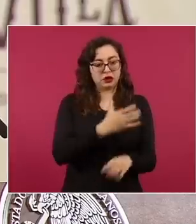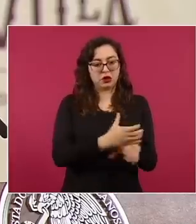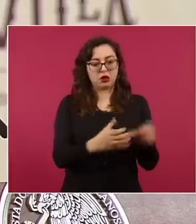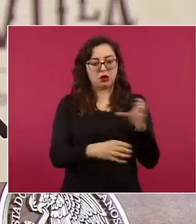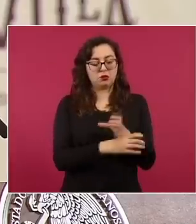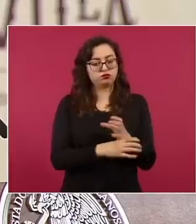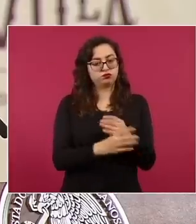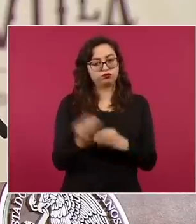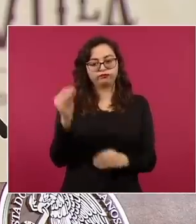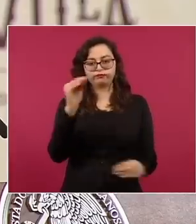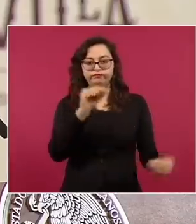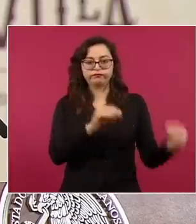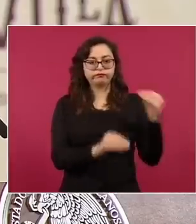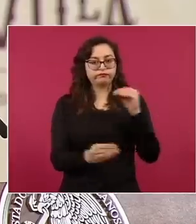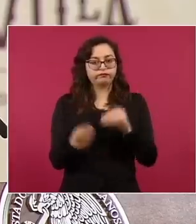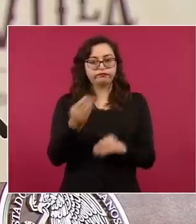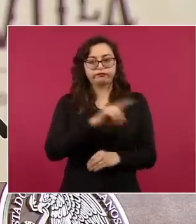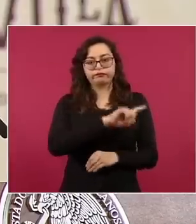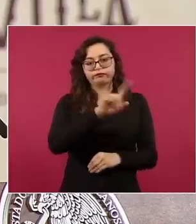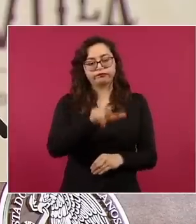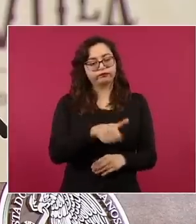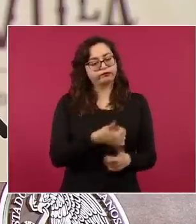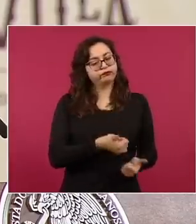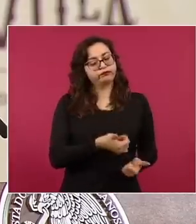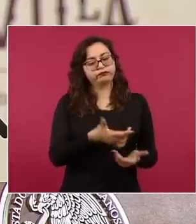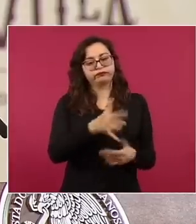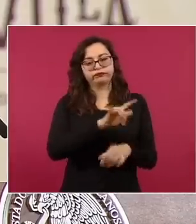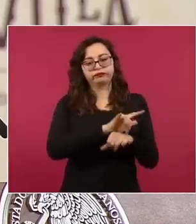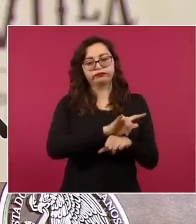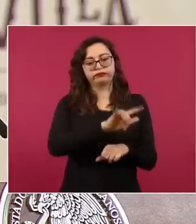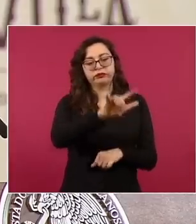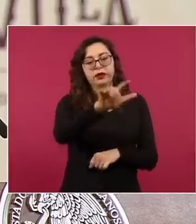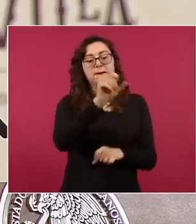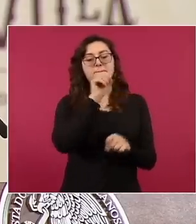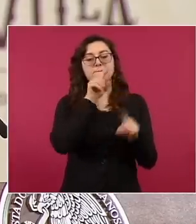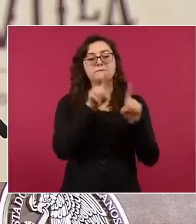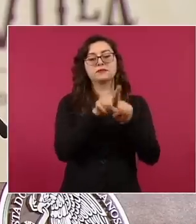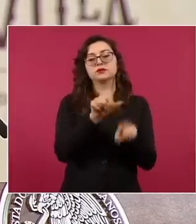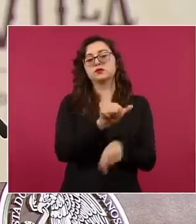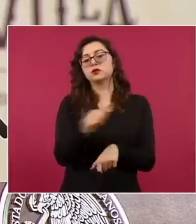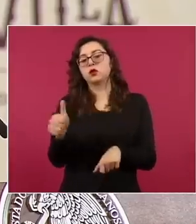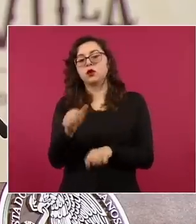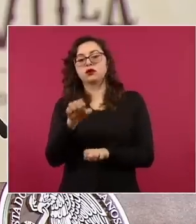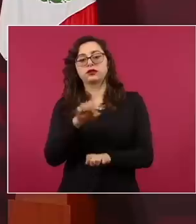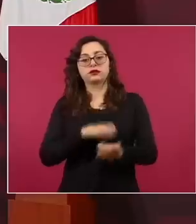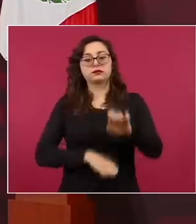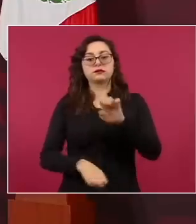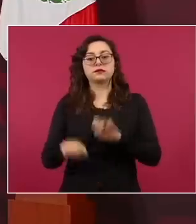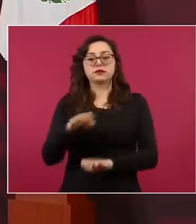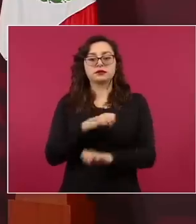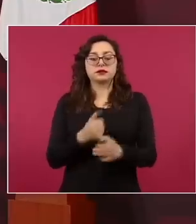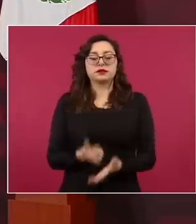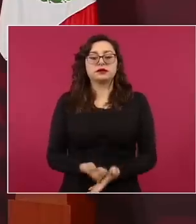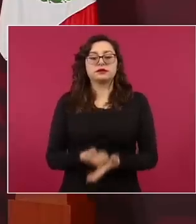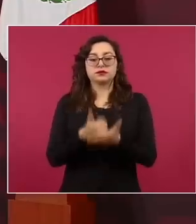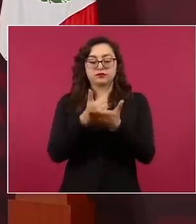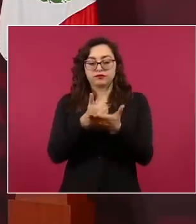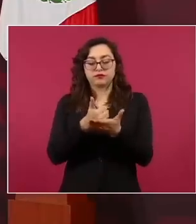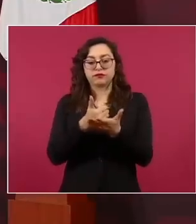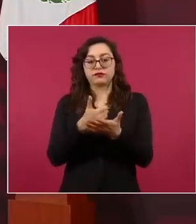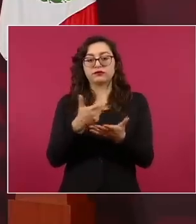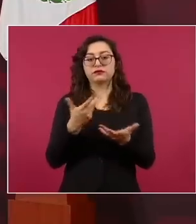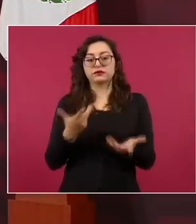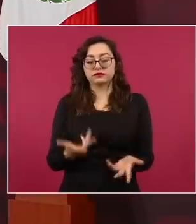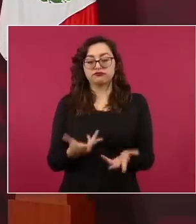carga y también colaborando la empresa OSOM Cargo. El avión, el